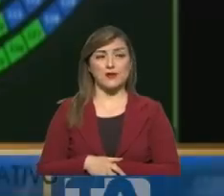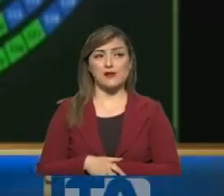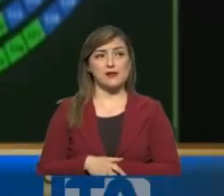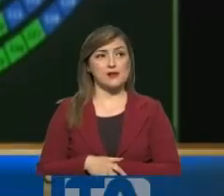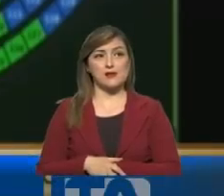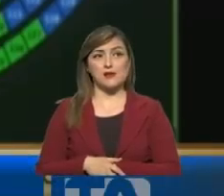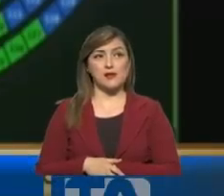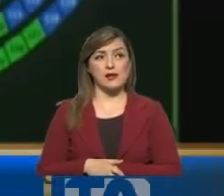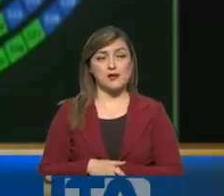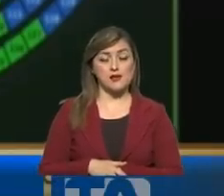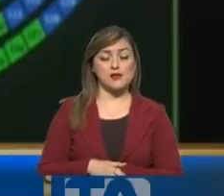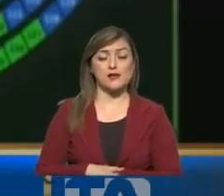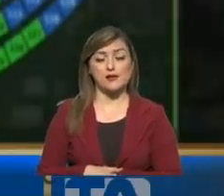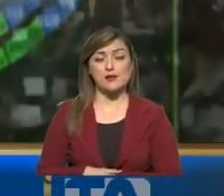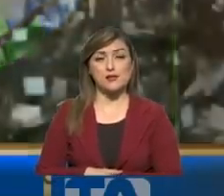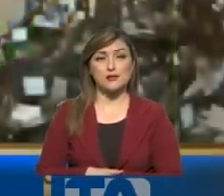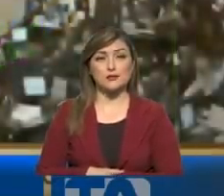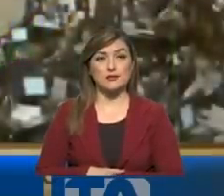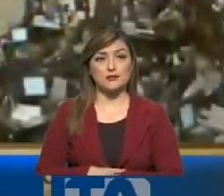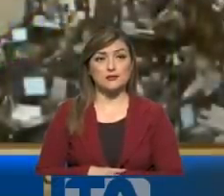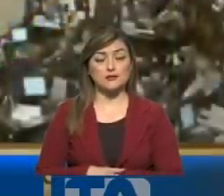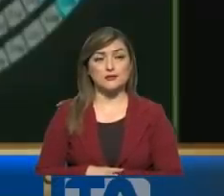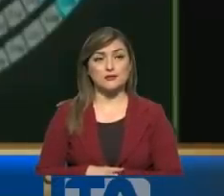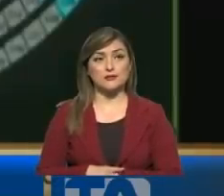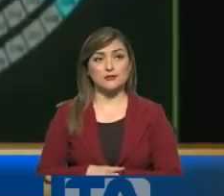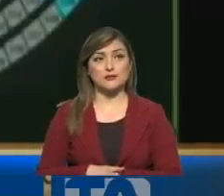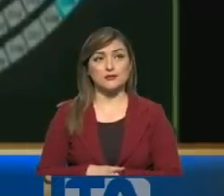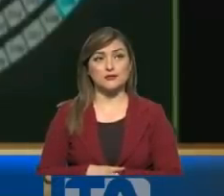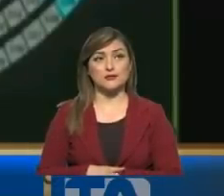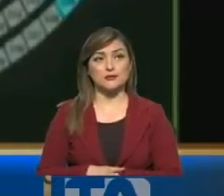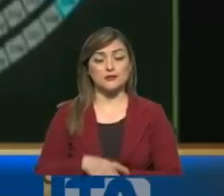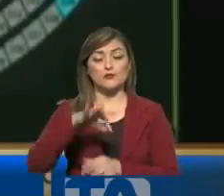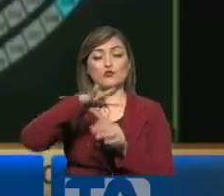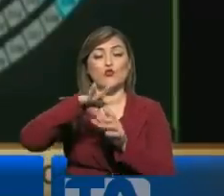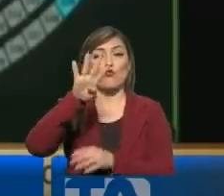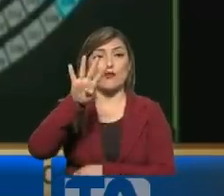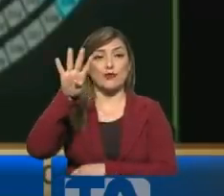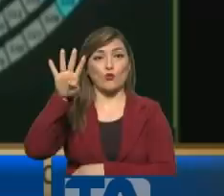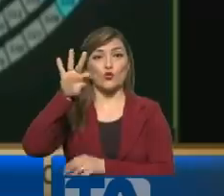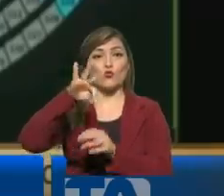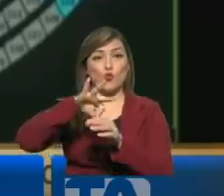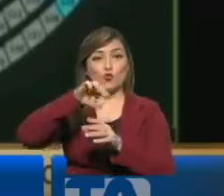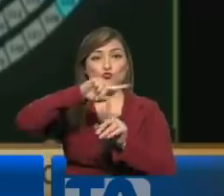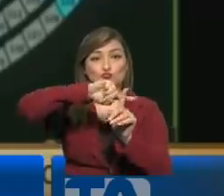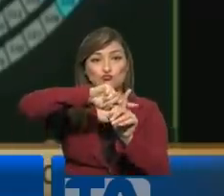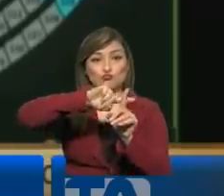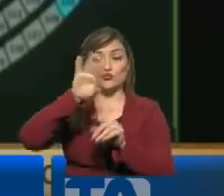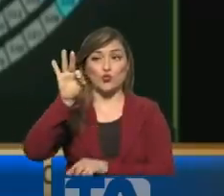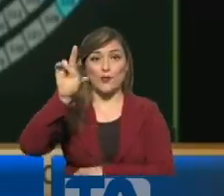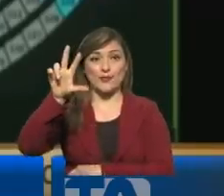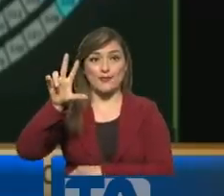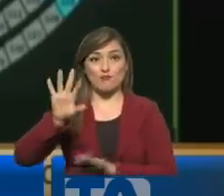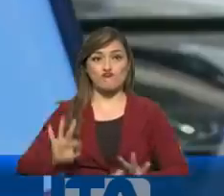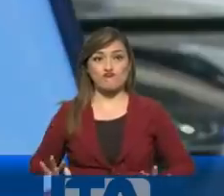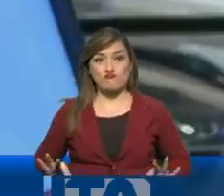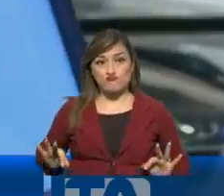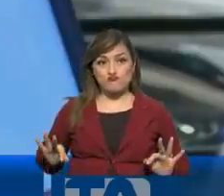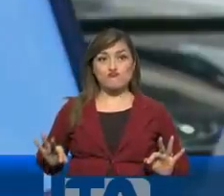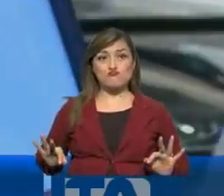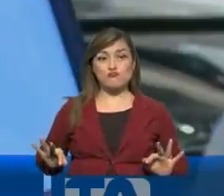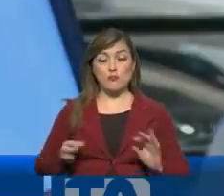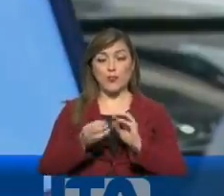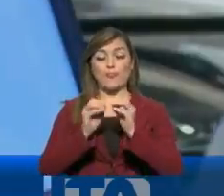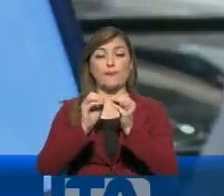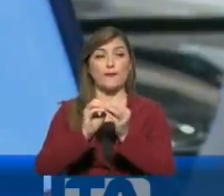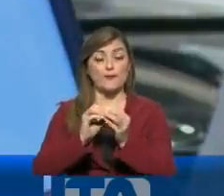que nomina al asambleísta Salvador Quispe Lozano. Quispe solo obtuvo 44 votos afirmativos y 93 abstenciones. El